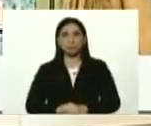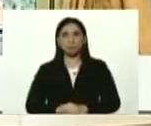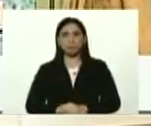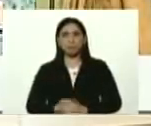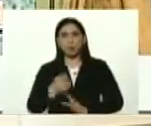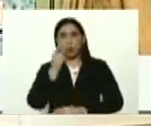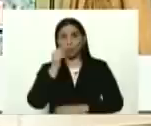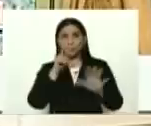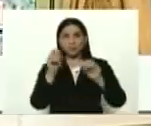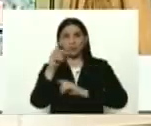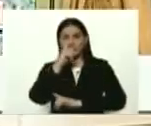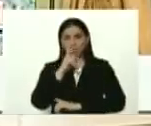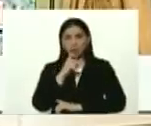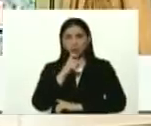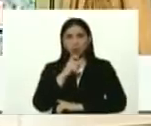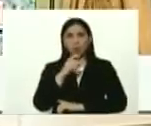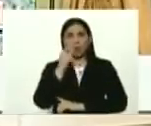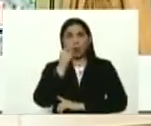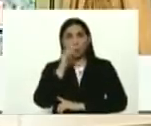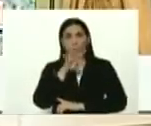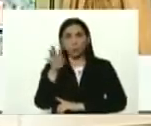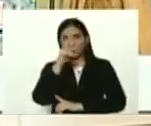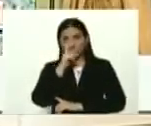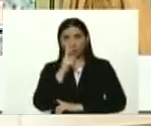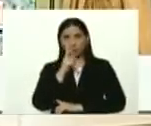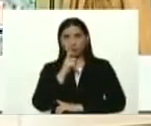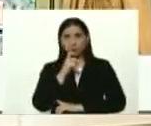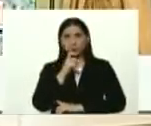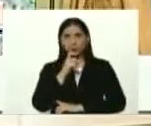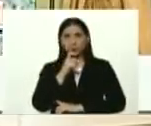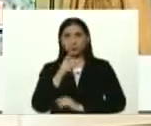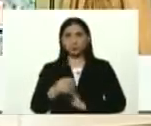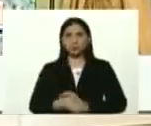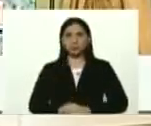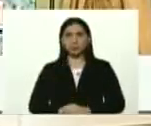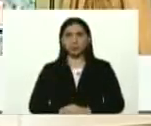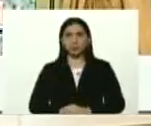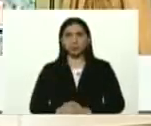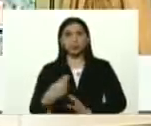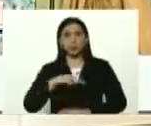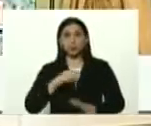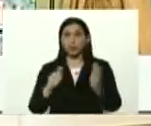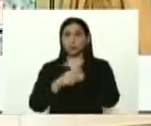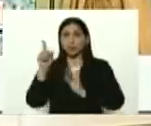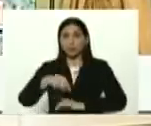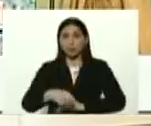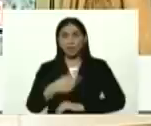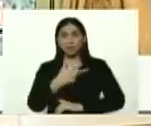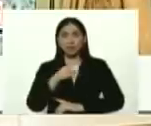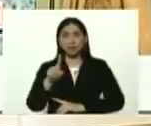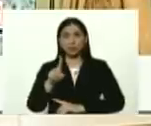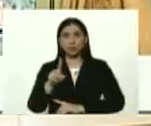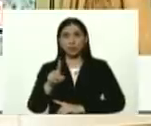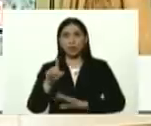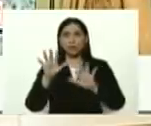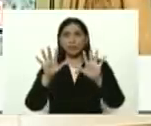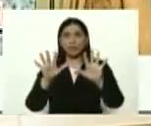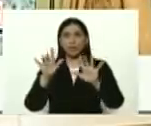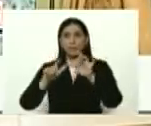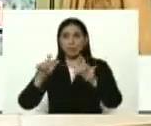Hombre de 70 años, hombre de 44 años. Hemos captado también estos 31, 10